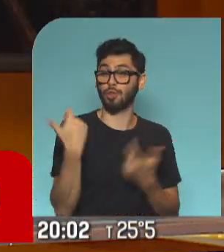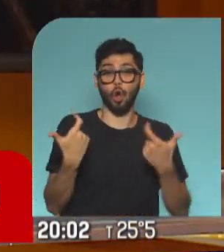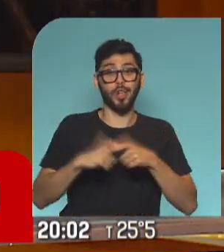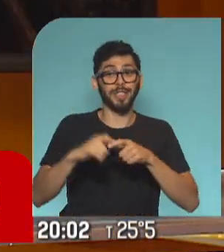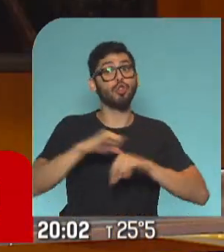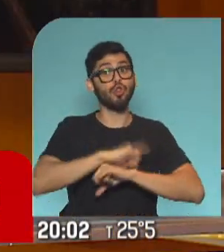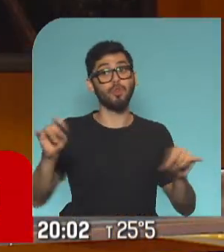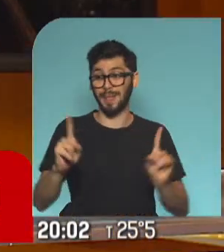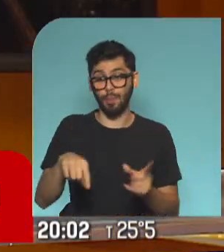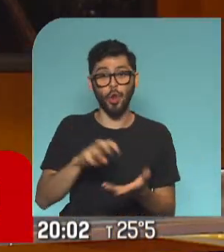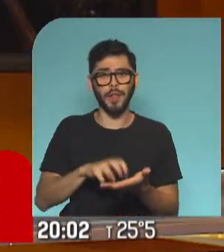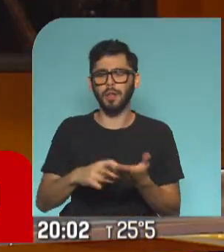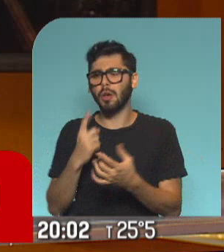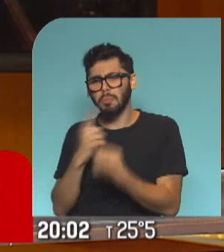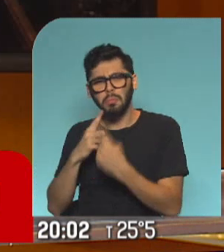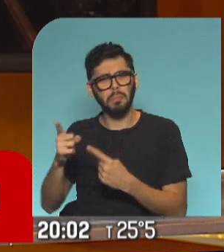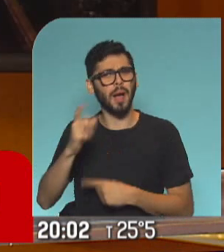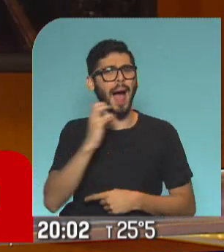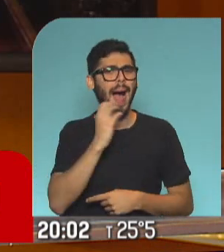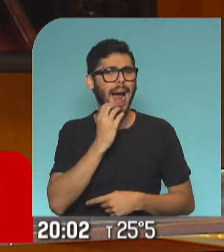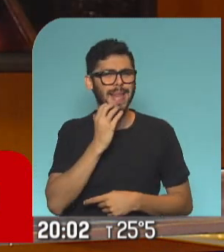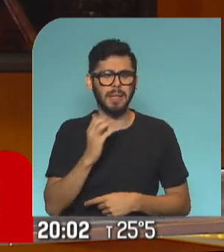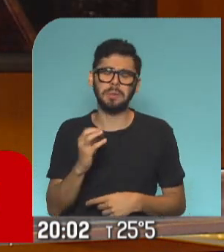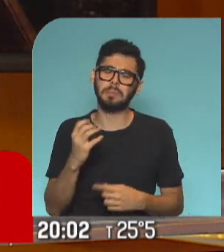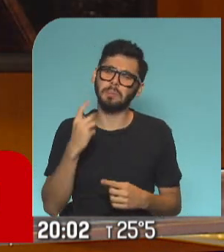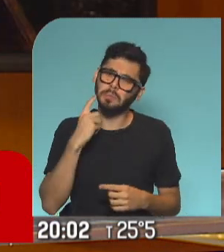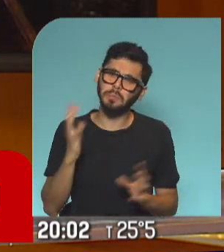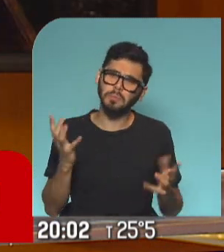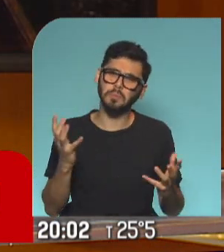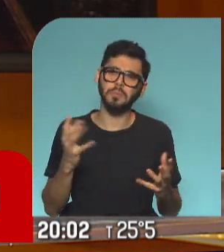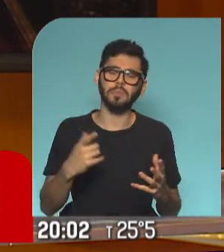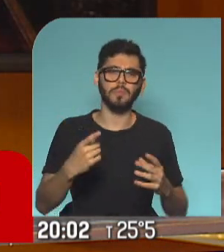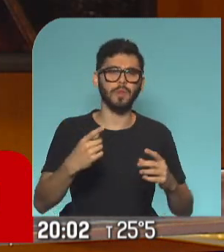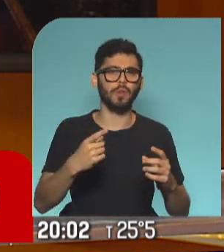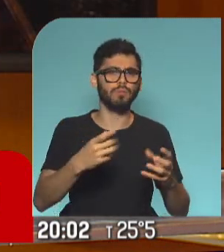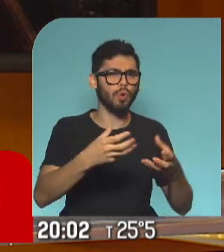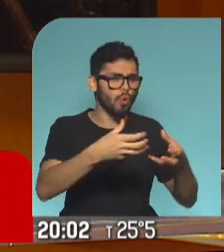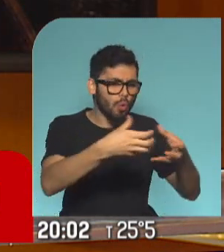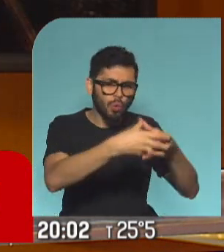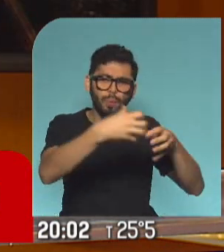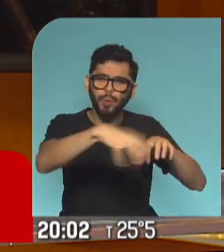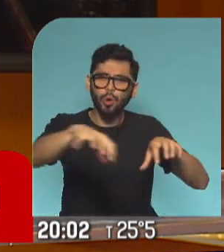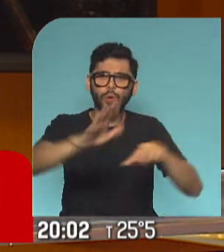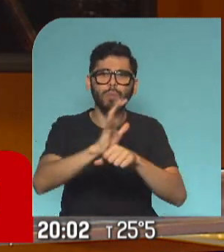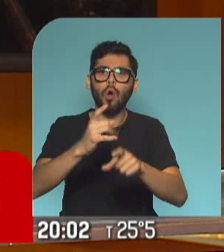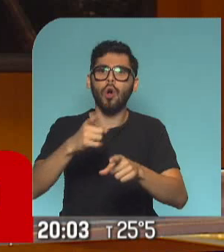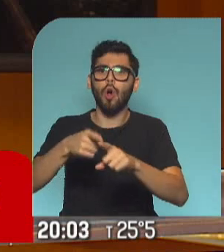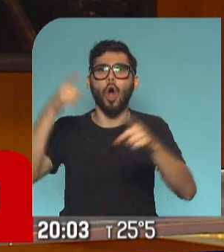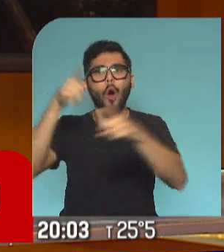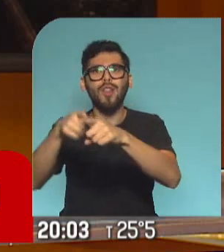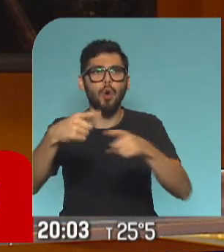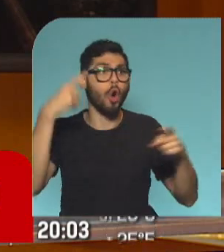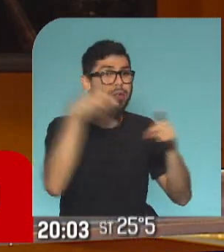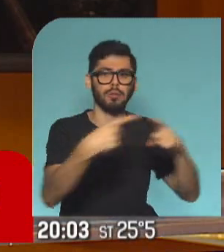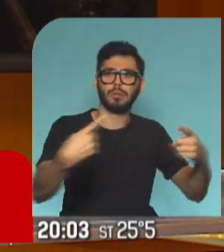debate que dábamos con la litera dificultad de encontrar acuerdos entre sectores que tienen intereses contrapuestos muchas veces los trabajadores